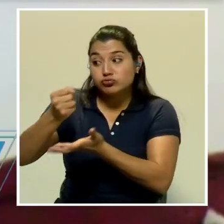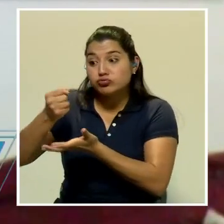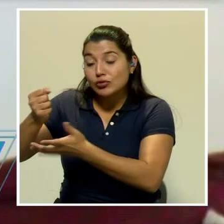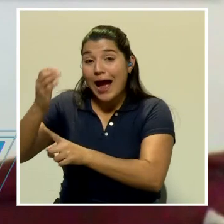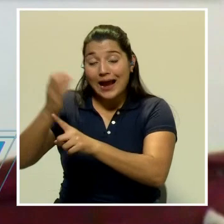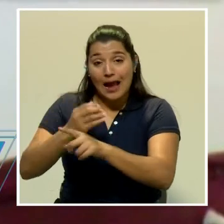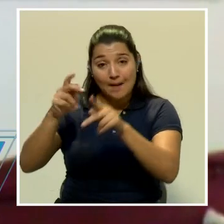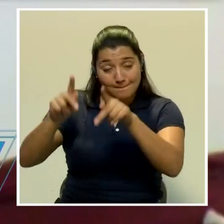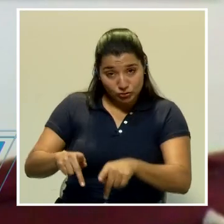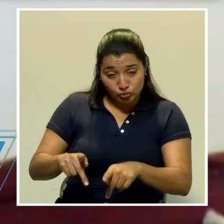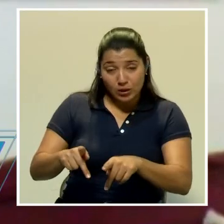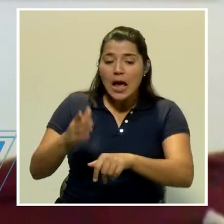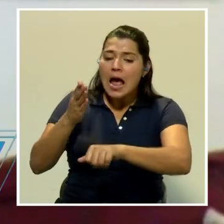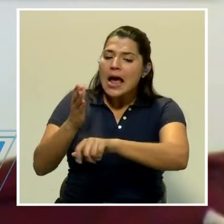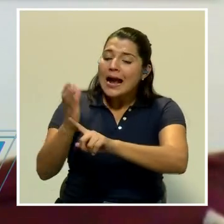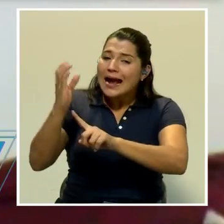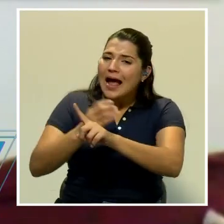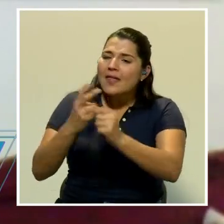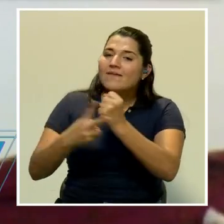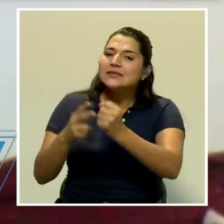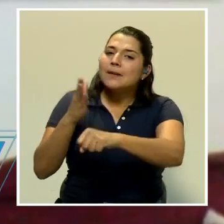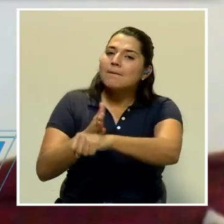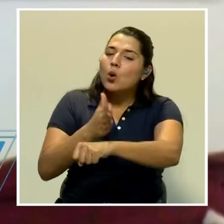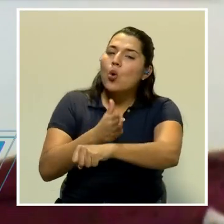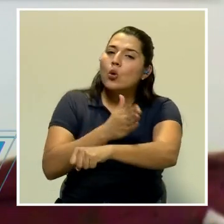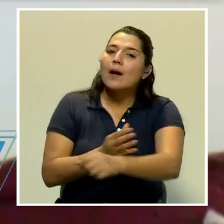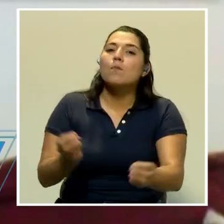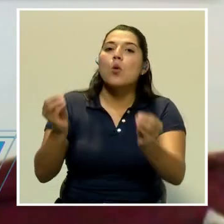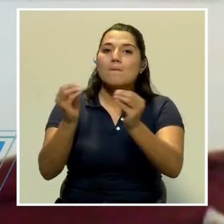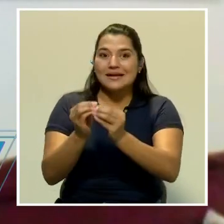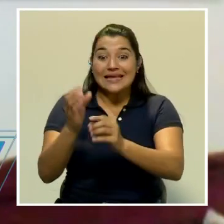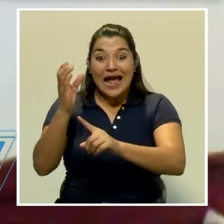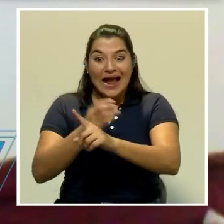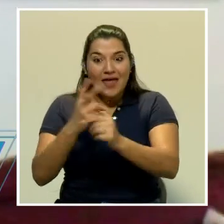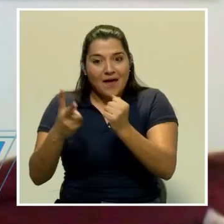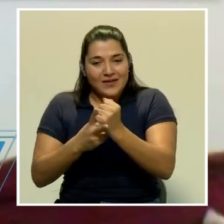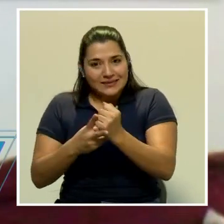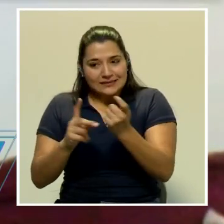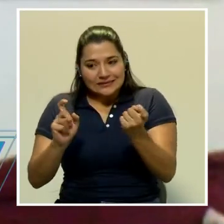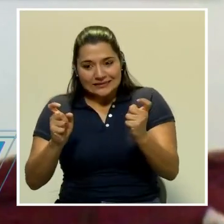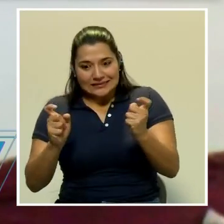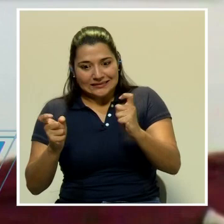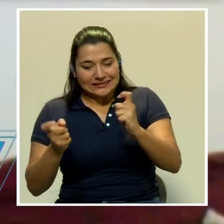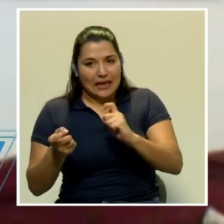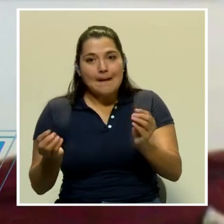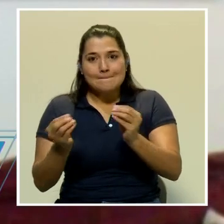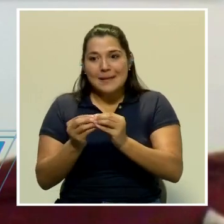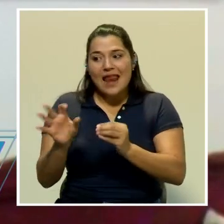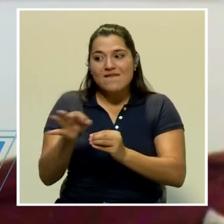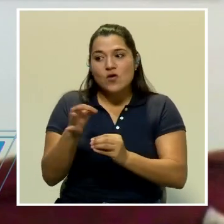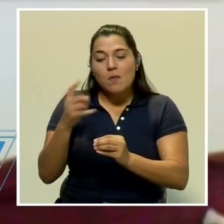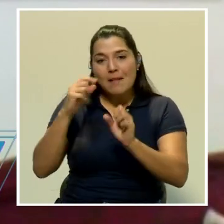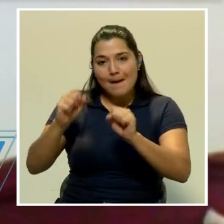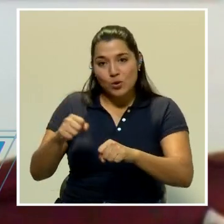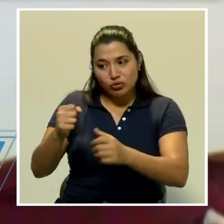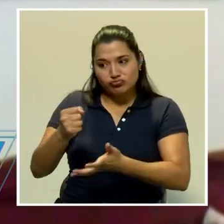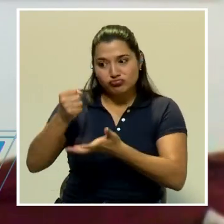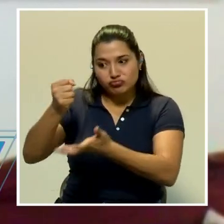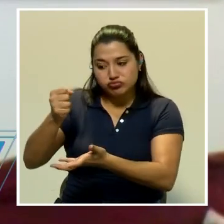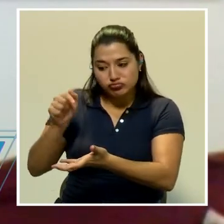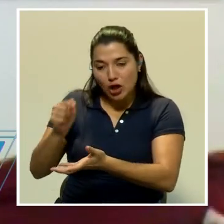día tenemos mayor intención de mejorarlos, cada día se ha sofisticado más la entrega de esos alimentos,